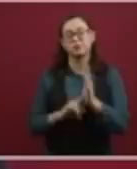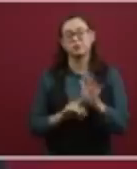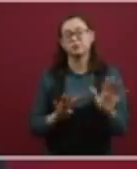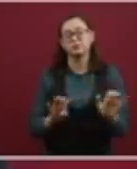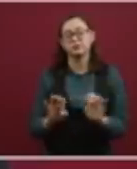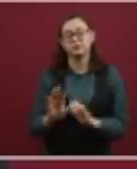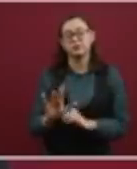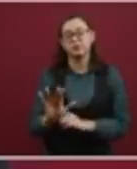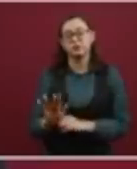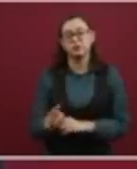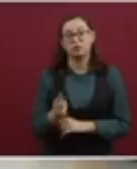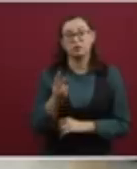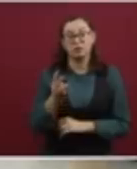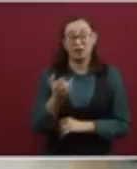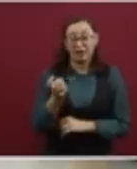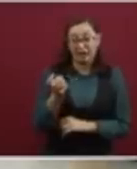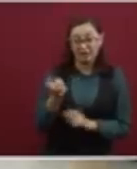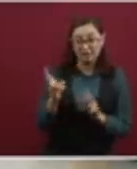1954, y por ese hecho